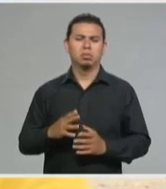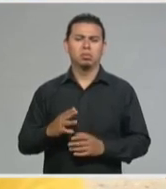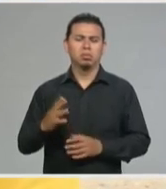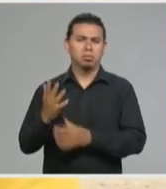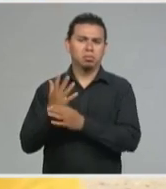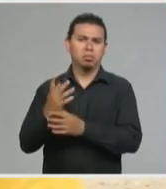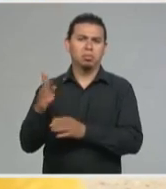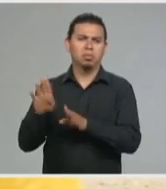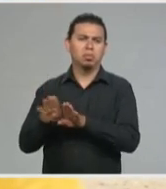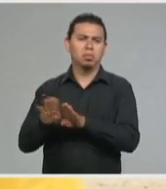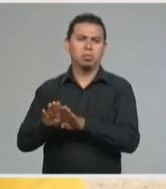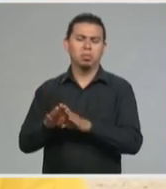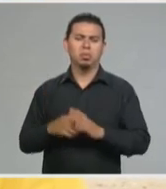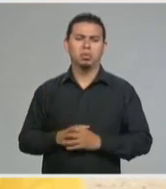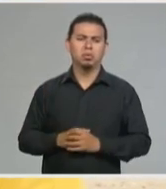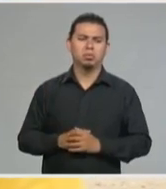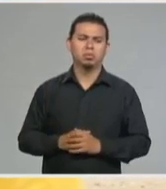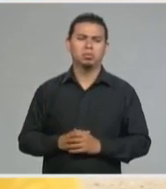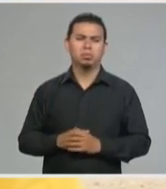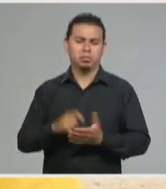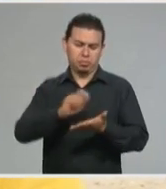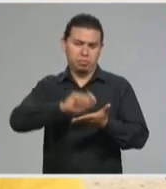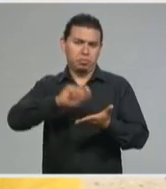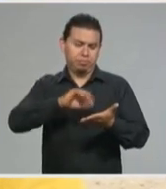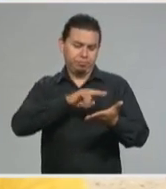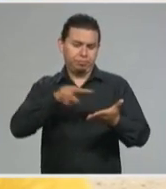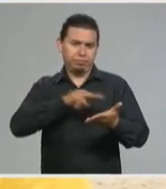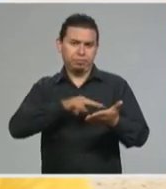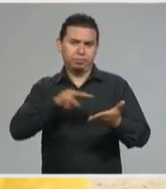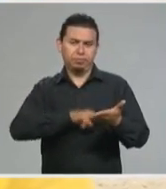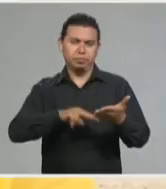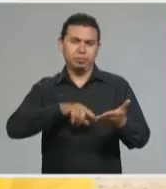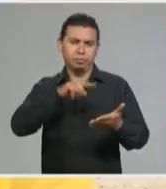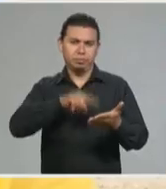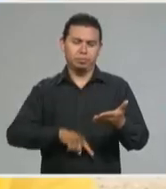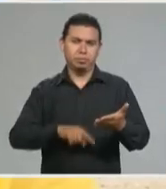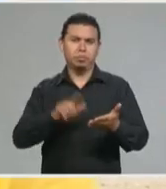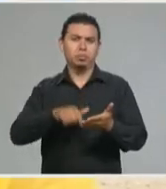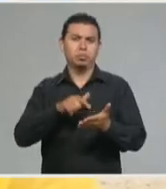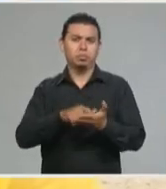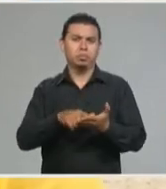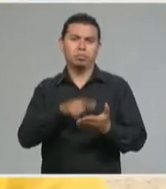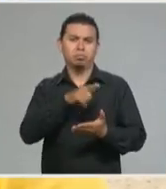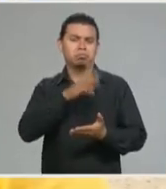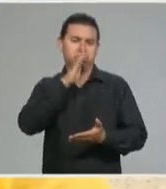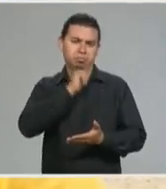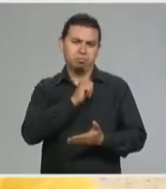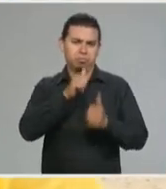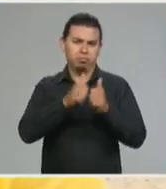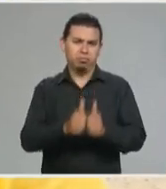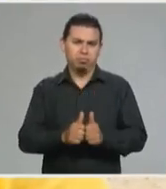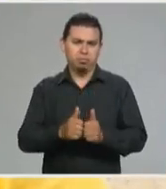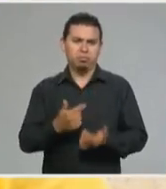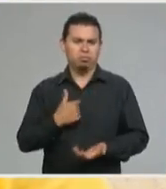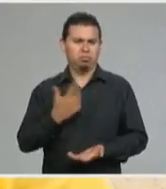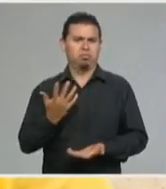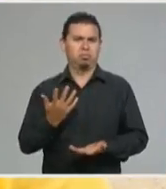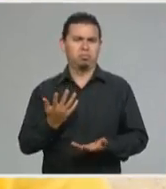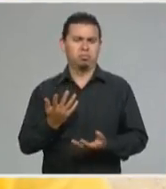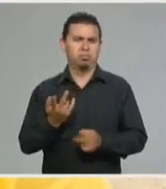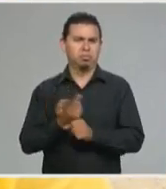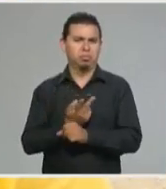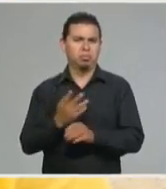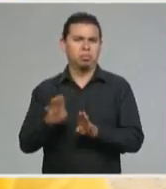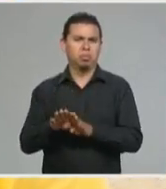un envío de un escrito que pues en verdad no sabemos ni a qué se debe, ¿no? Y yo creo que de antemano, si tienen